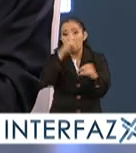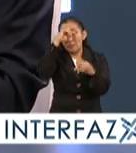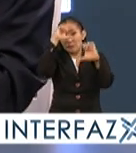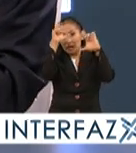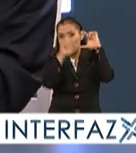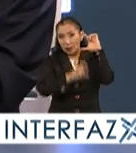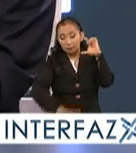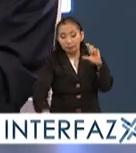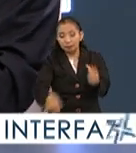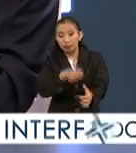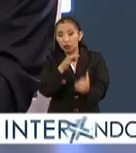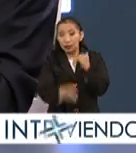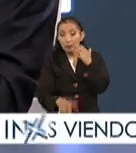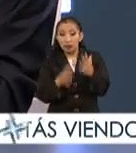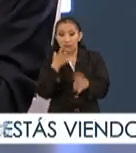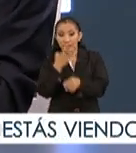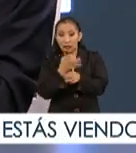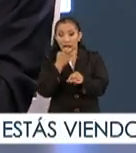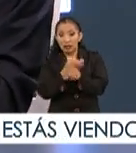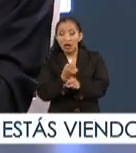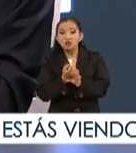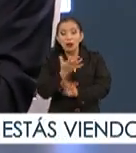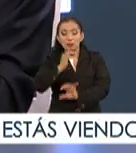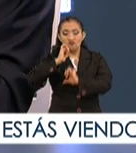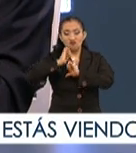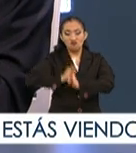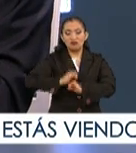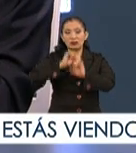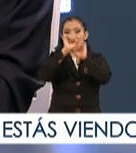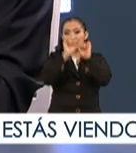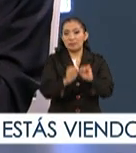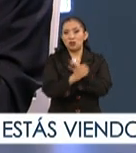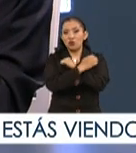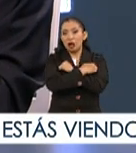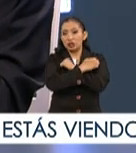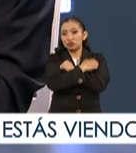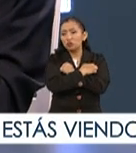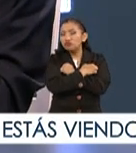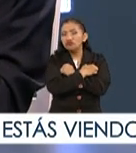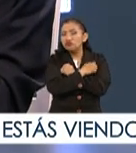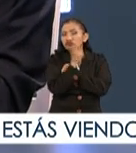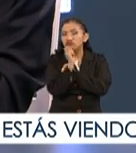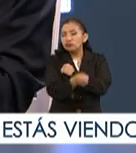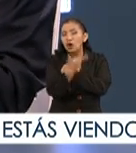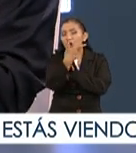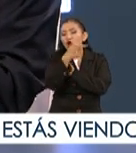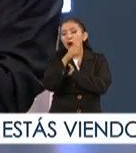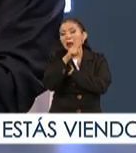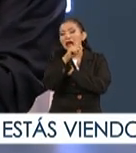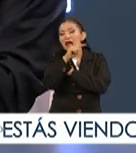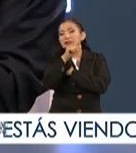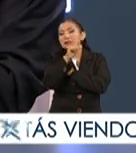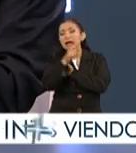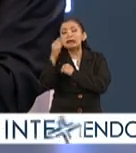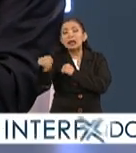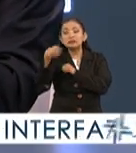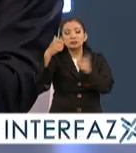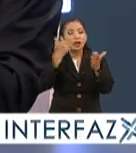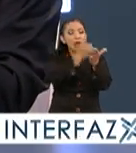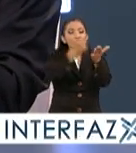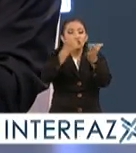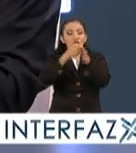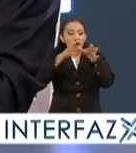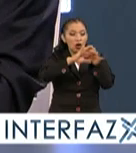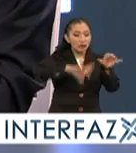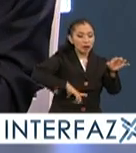país. Y finalmente el eje de la nueva gobernanza del sistema educativo. ¿Qué es eso? significa la colaboración que existe